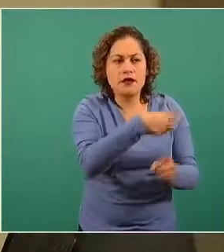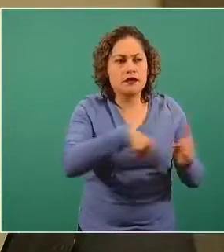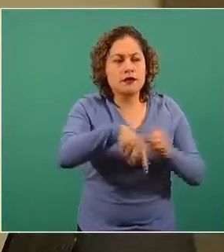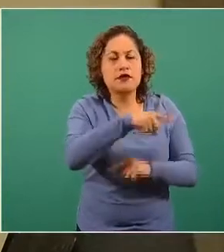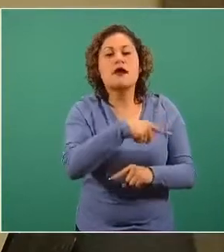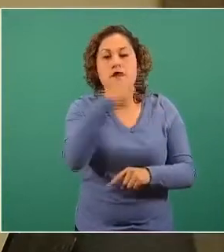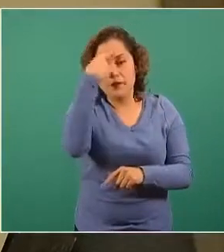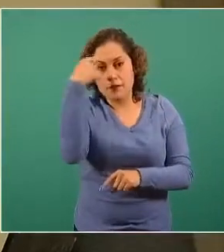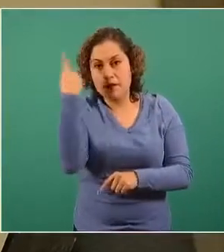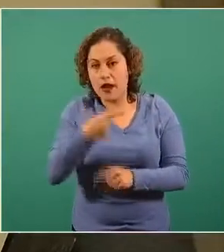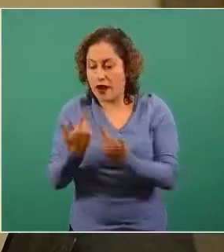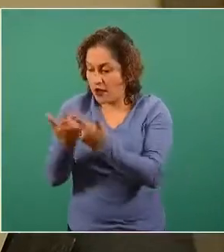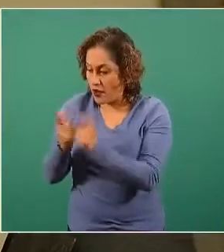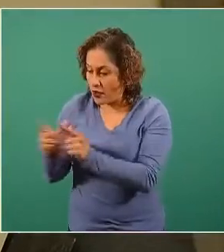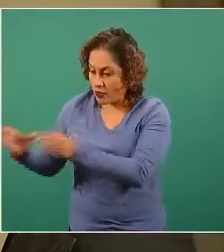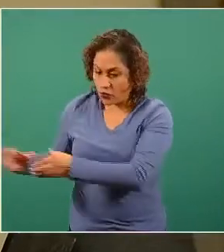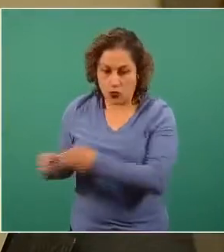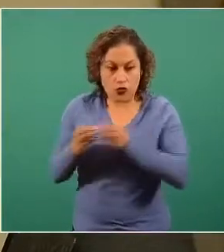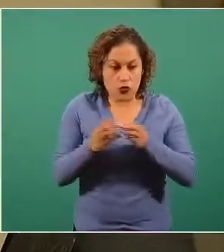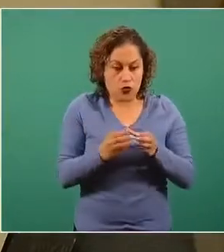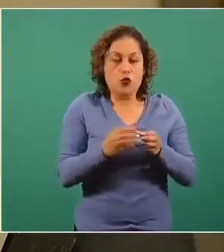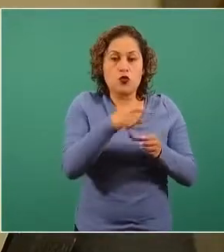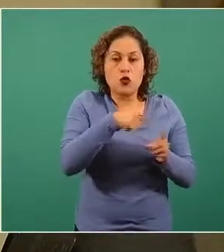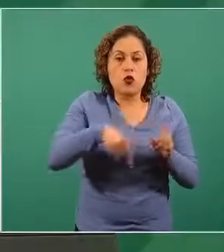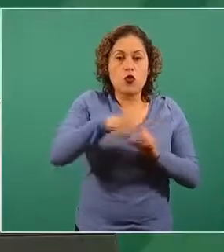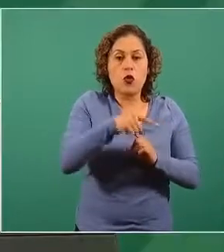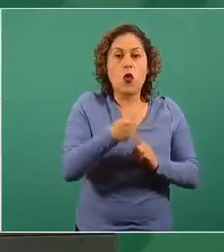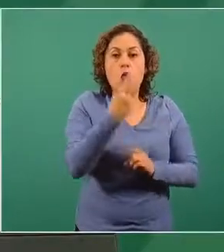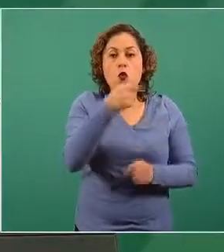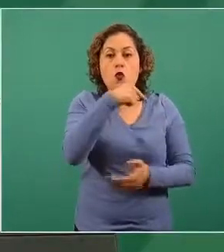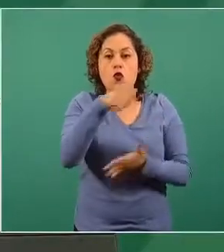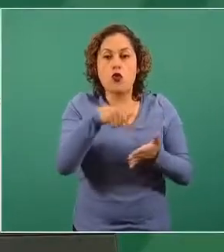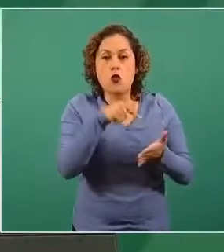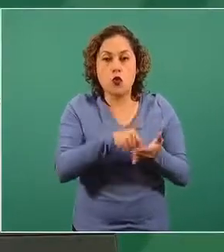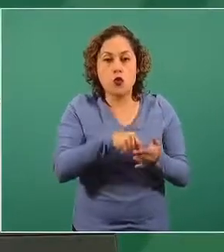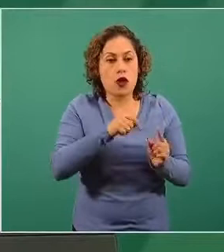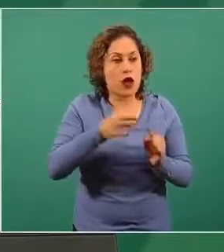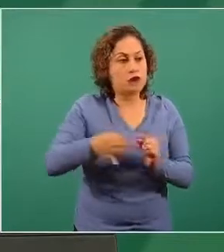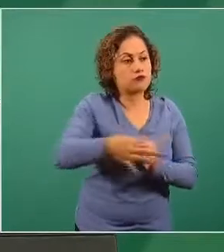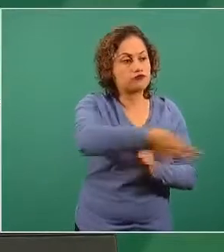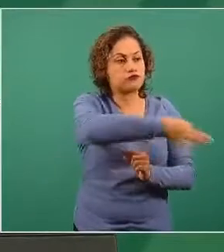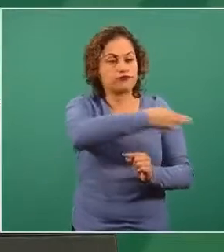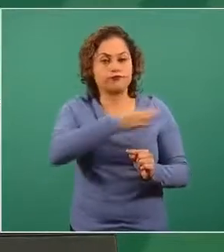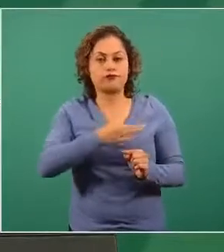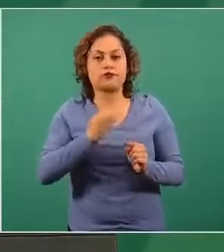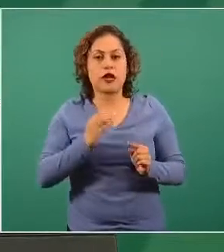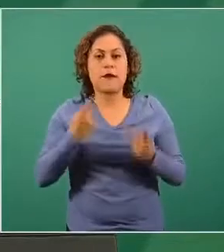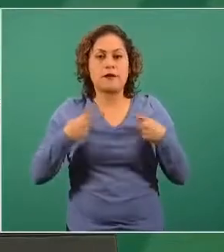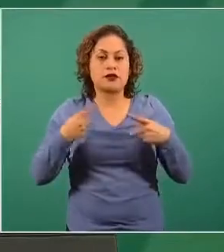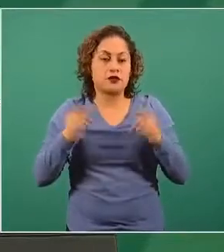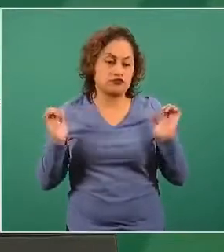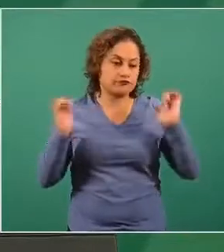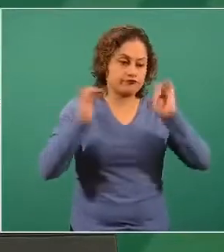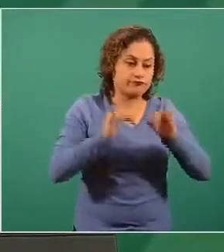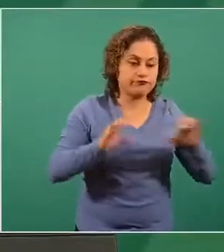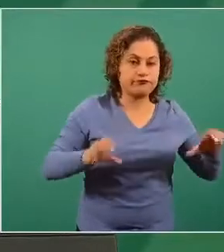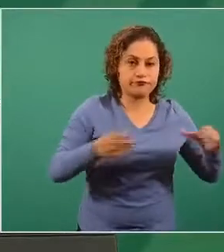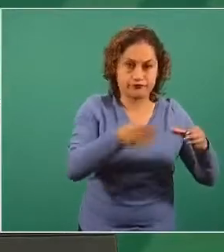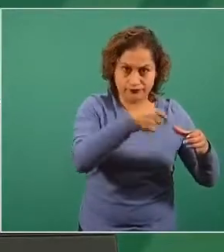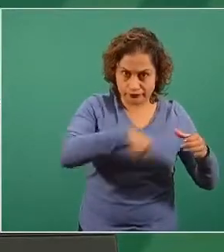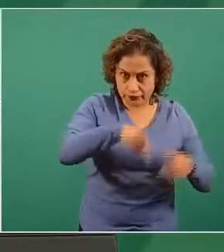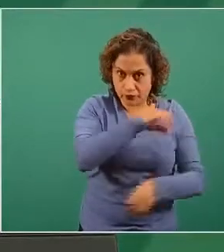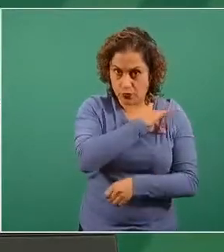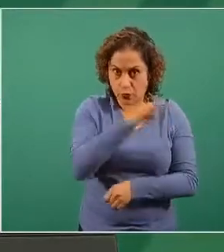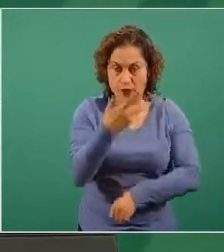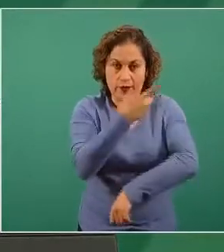más cercano posible a la más grande cantidad de personas, pero también nos